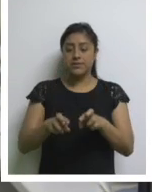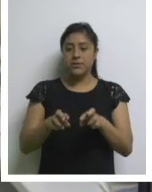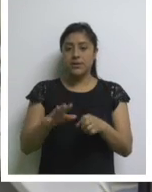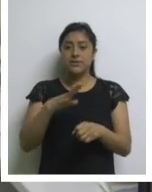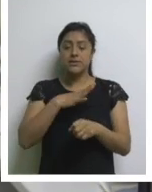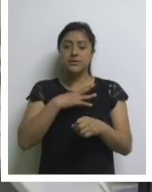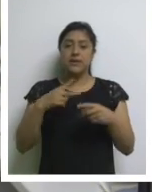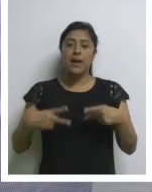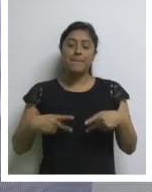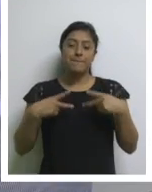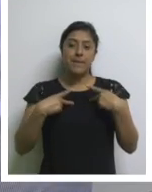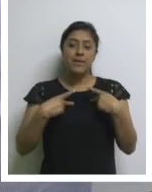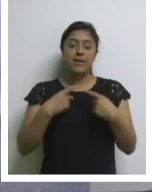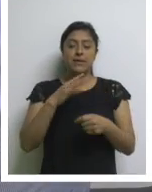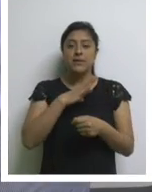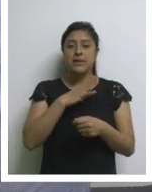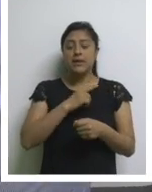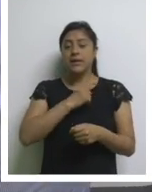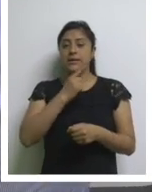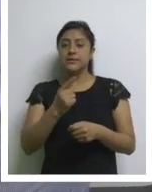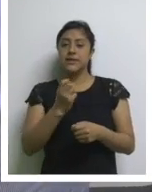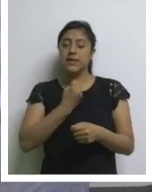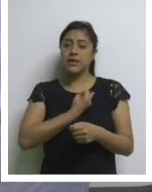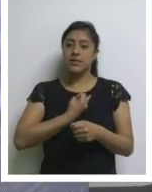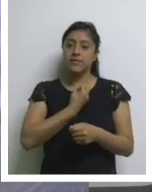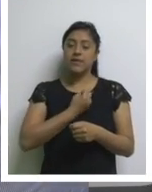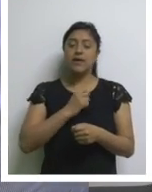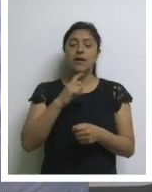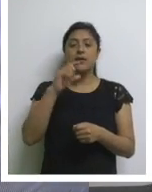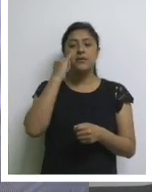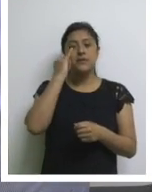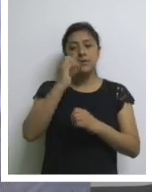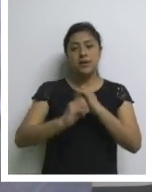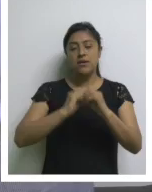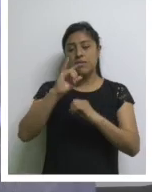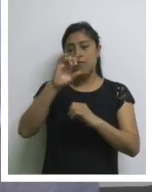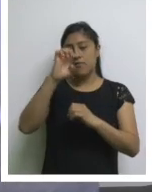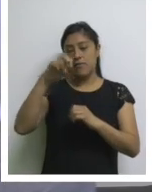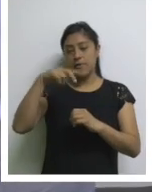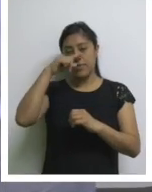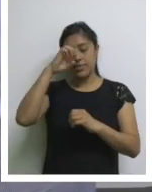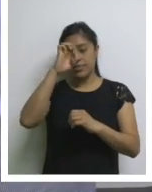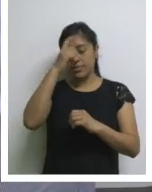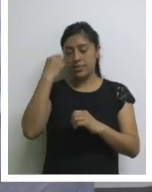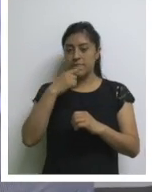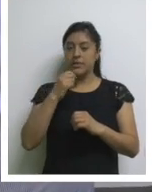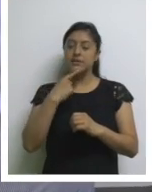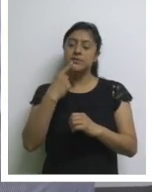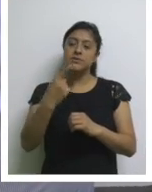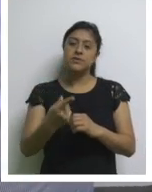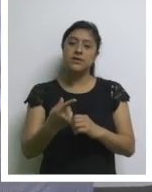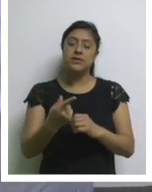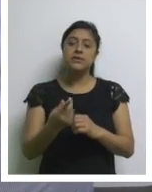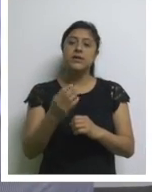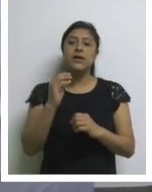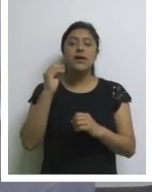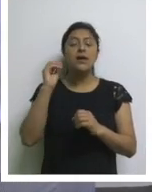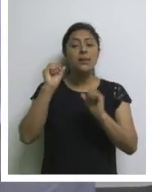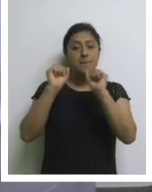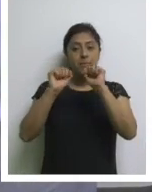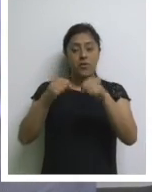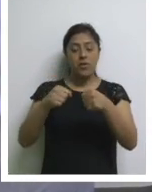vivas y deben de ser identificadas en otros países. Cifuentes agrega parte de la información que se da a las